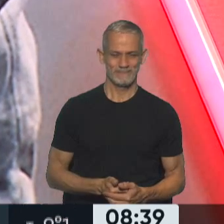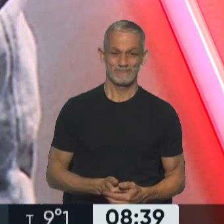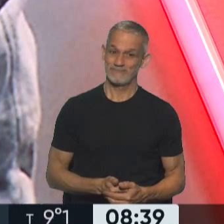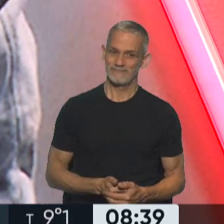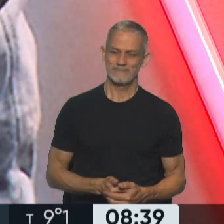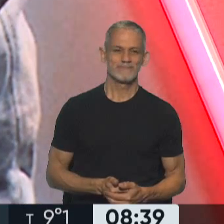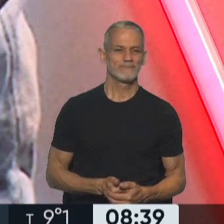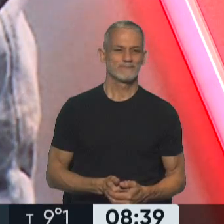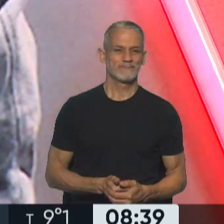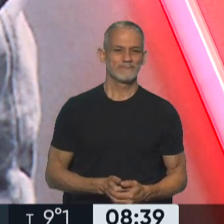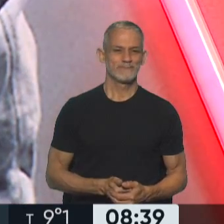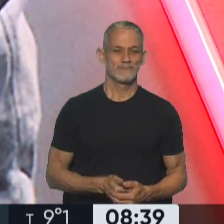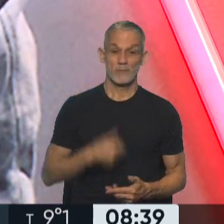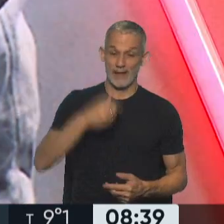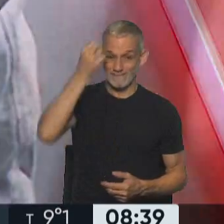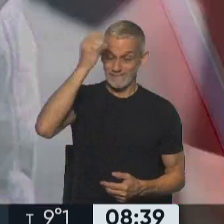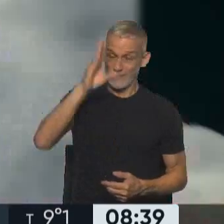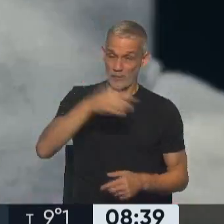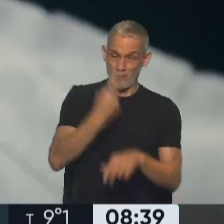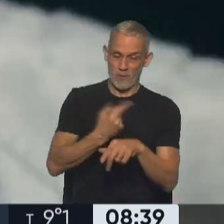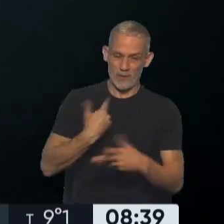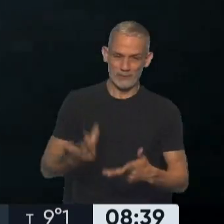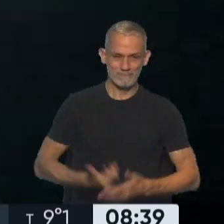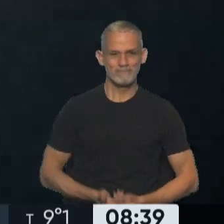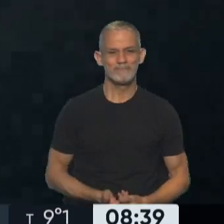I don't forget that. No puedo olvidarse de eso.